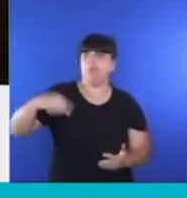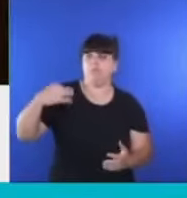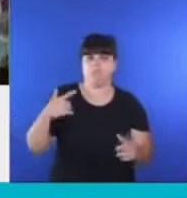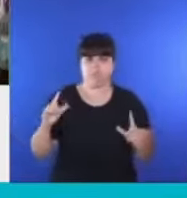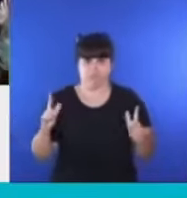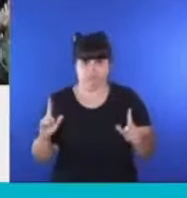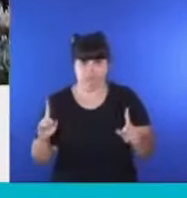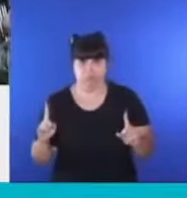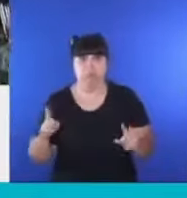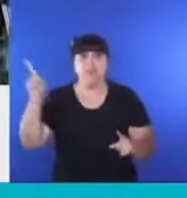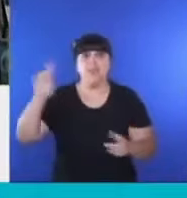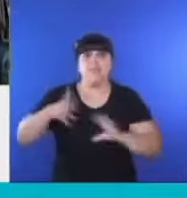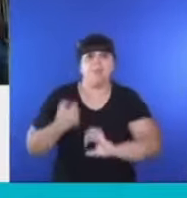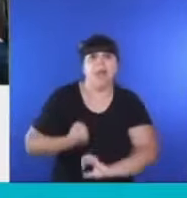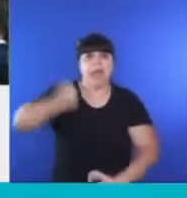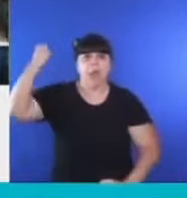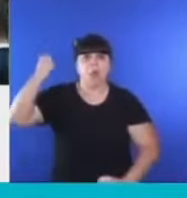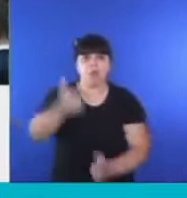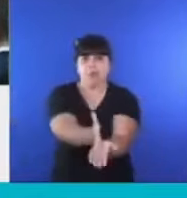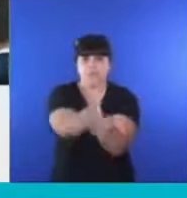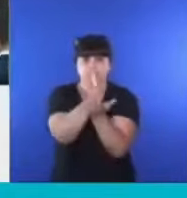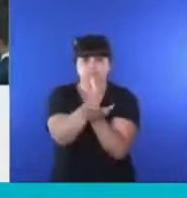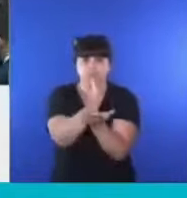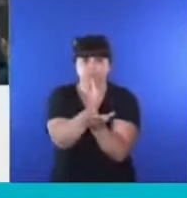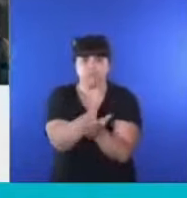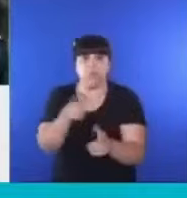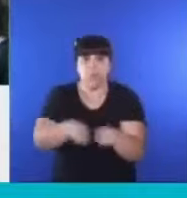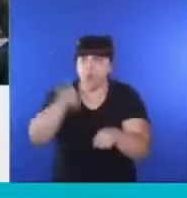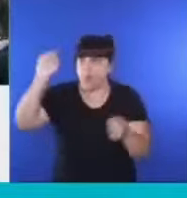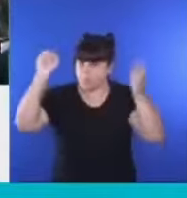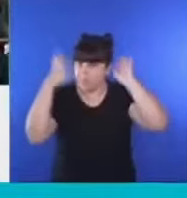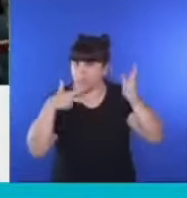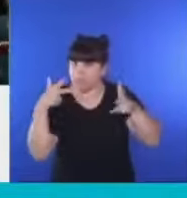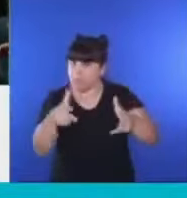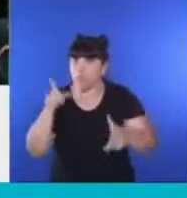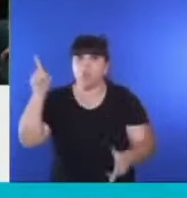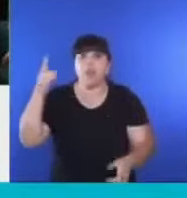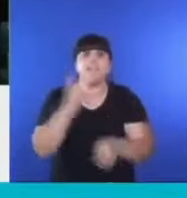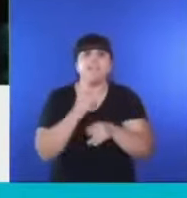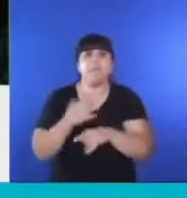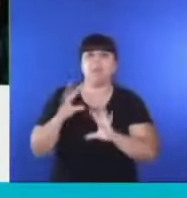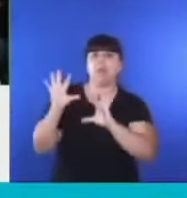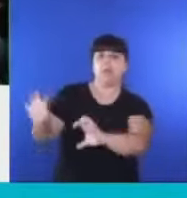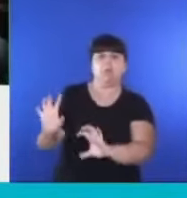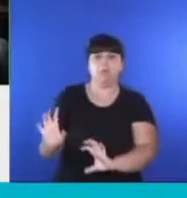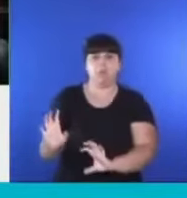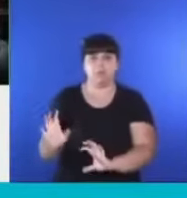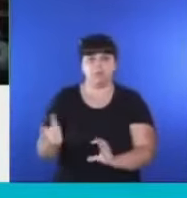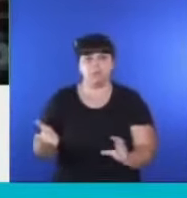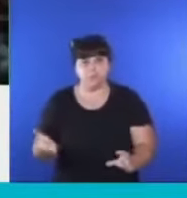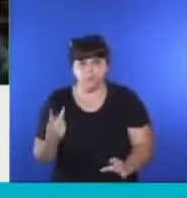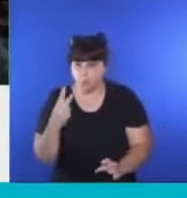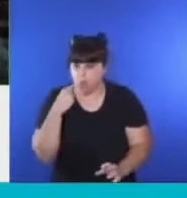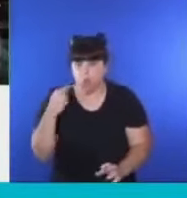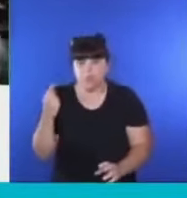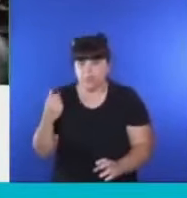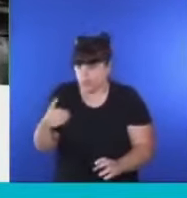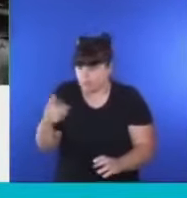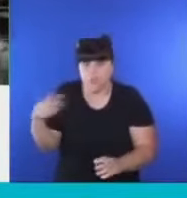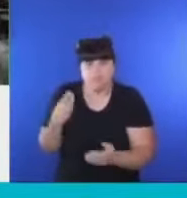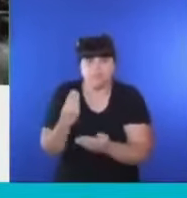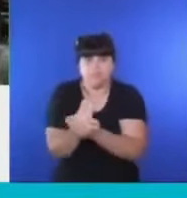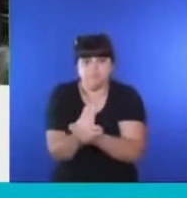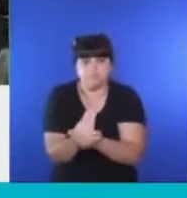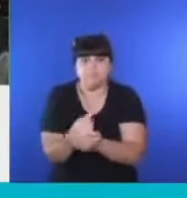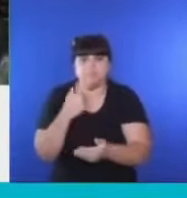original. Se trata de un plan de ajuste ortodoxo que, según sostuvo Milei, él siempre aborreció. Así, a los dos días de asumir, ordenó